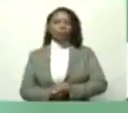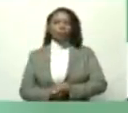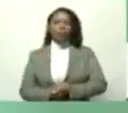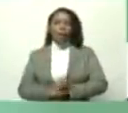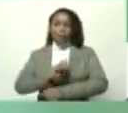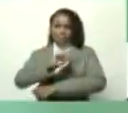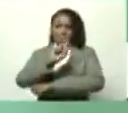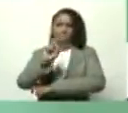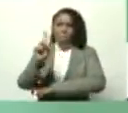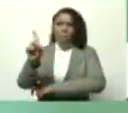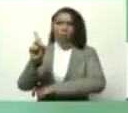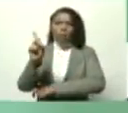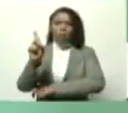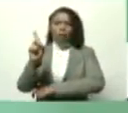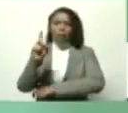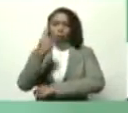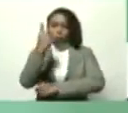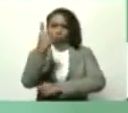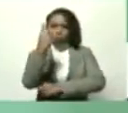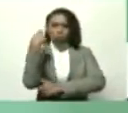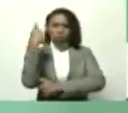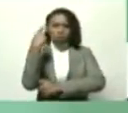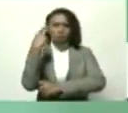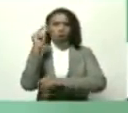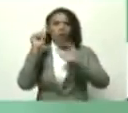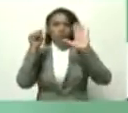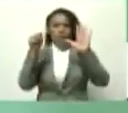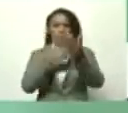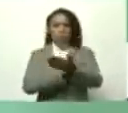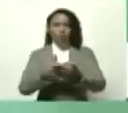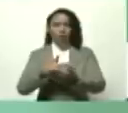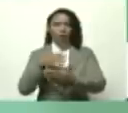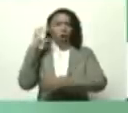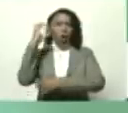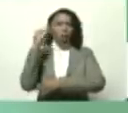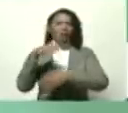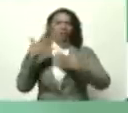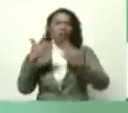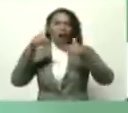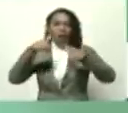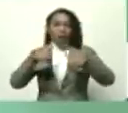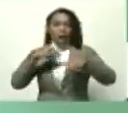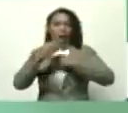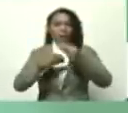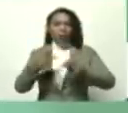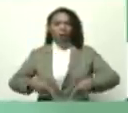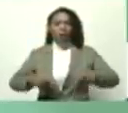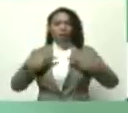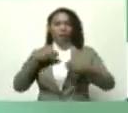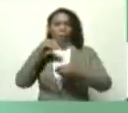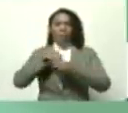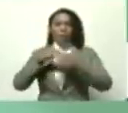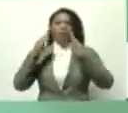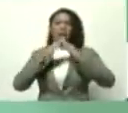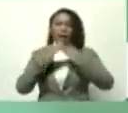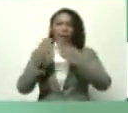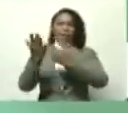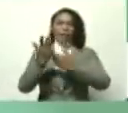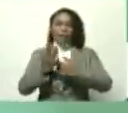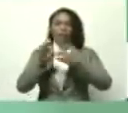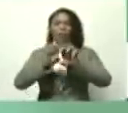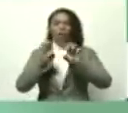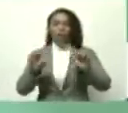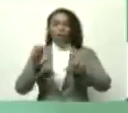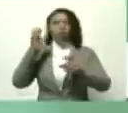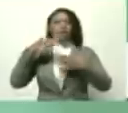Pregúntele a uno solo de los 6 millones de colombianos que aquí han hecho su vida, que aquí recibieron vivienda, que aquí recibieron